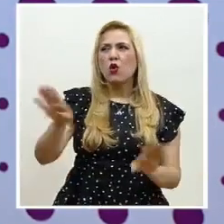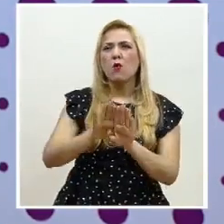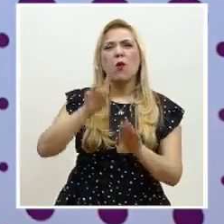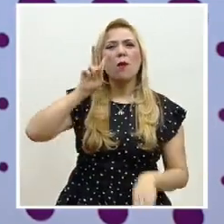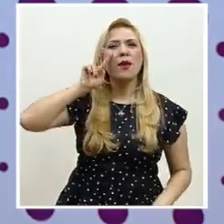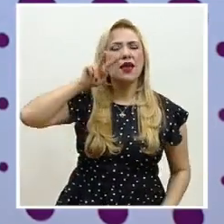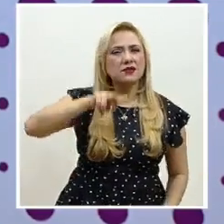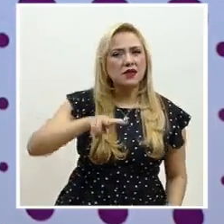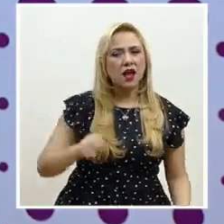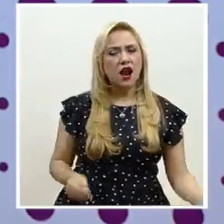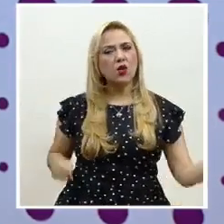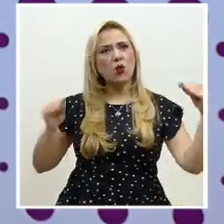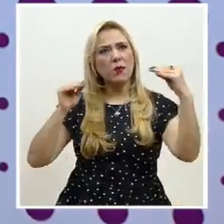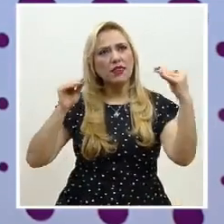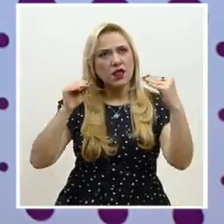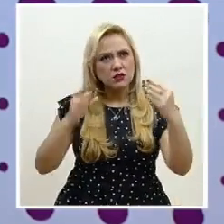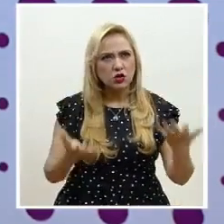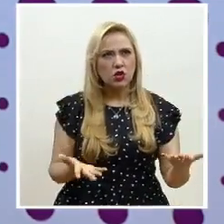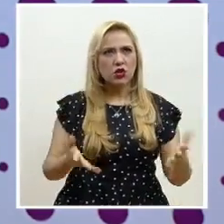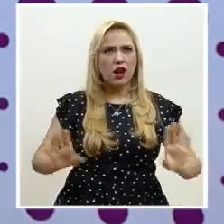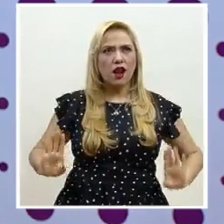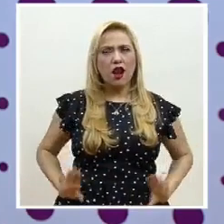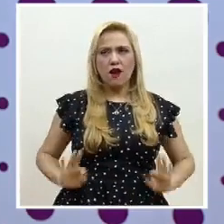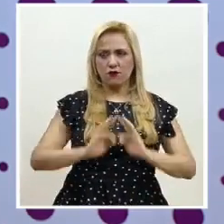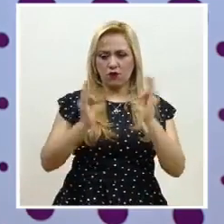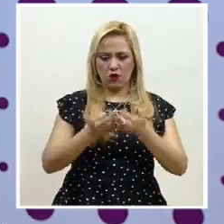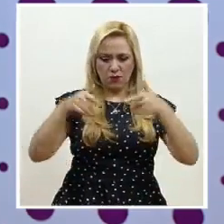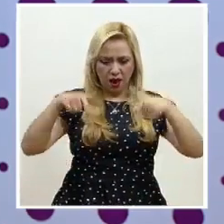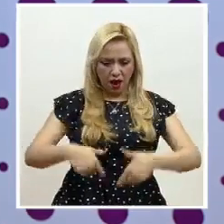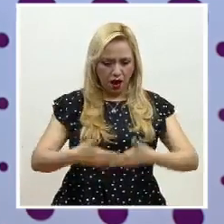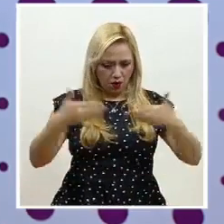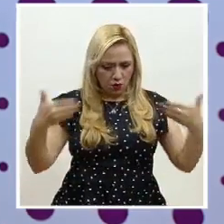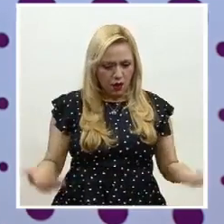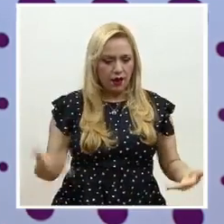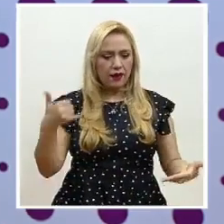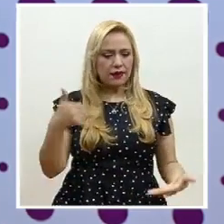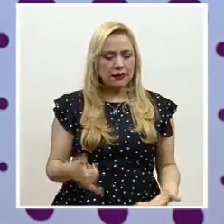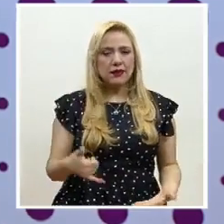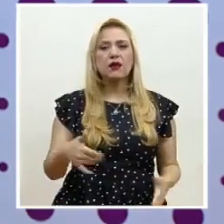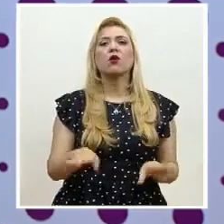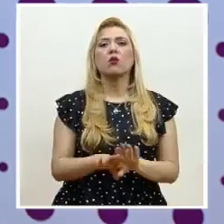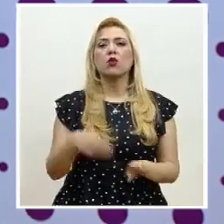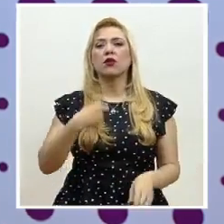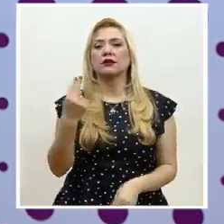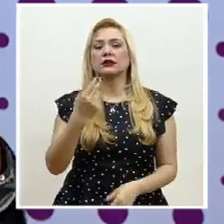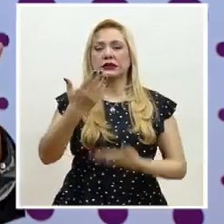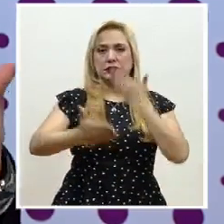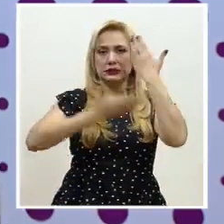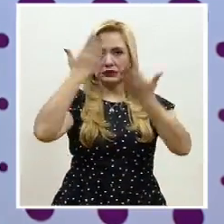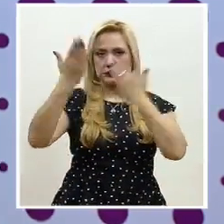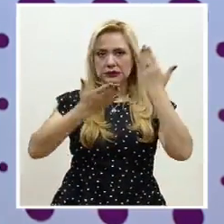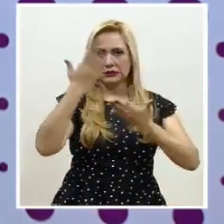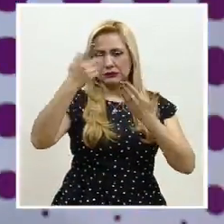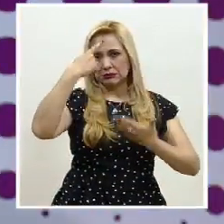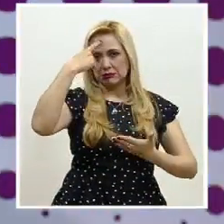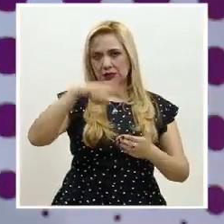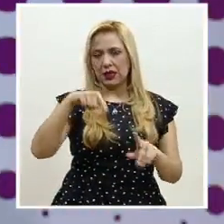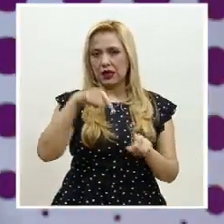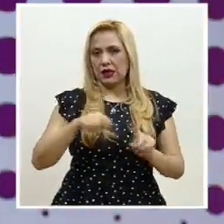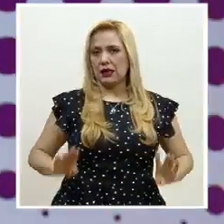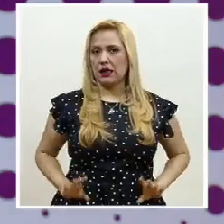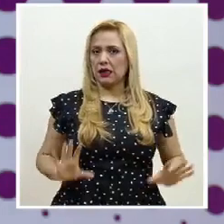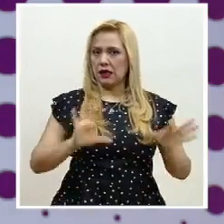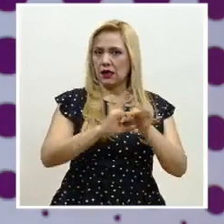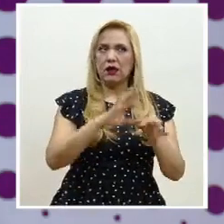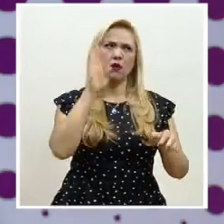entre argumentación, el tipo de argumentación que hoy vemos cotidianamente en la Corte y el perfil de secretarios y secretarias, más allá del de los ministros, claro, ¿no?